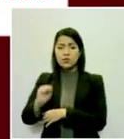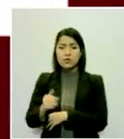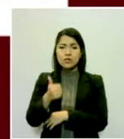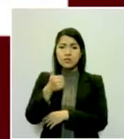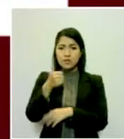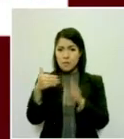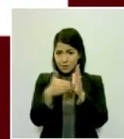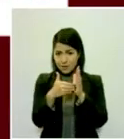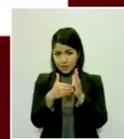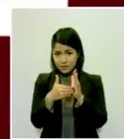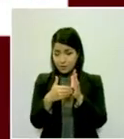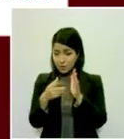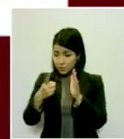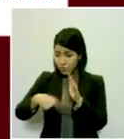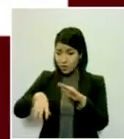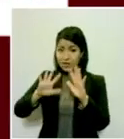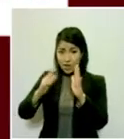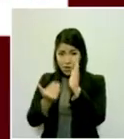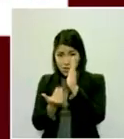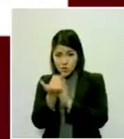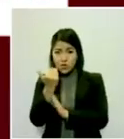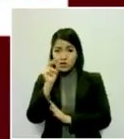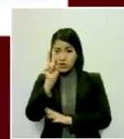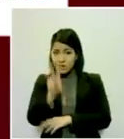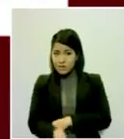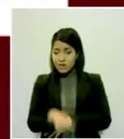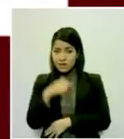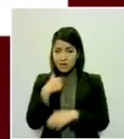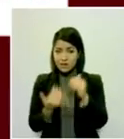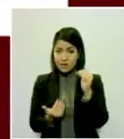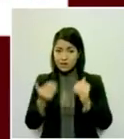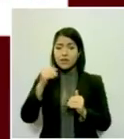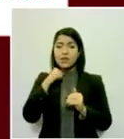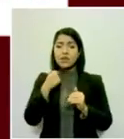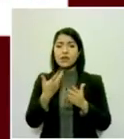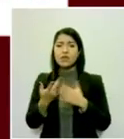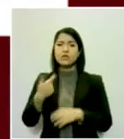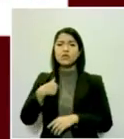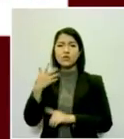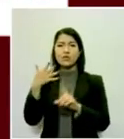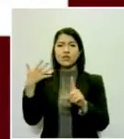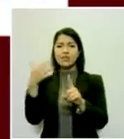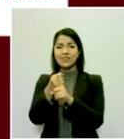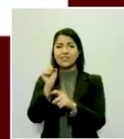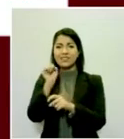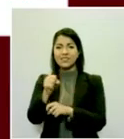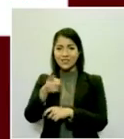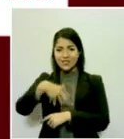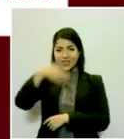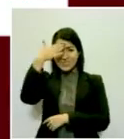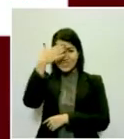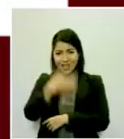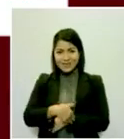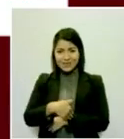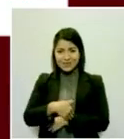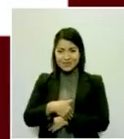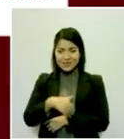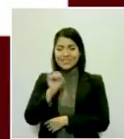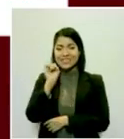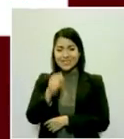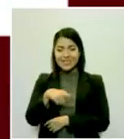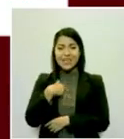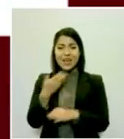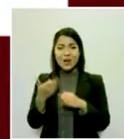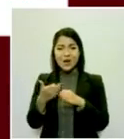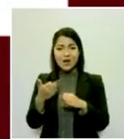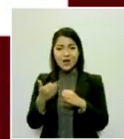problema. Bueno, superamos, insisto, la meta, lo que se tenía contemplado, y creemos que vamos a tener un buen punto